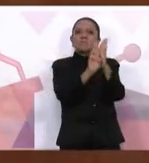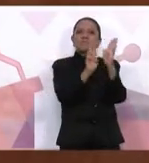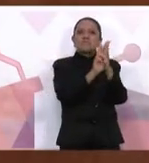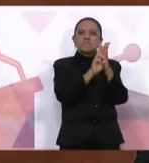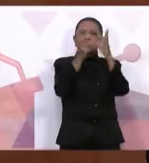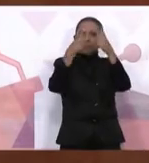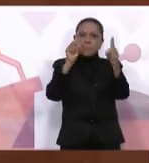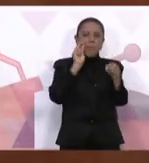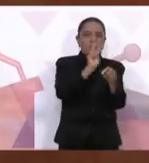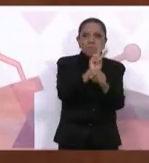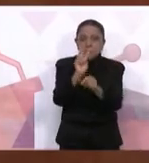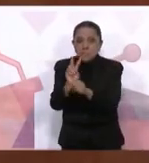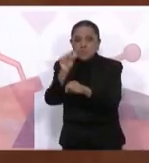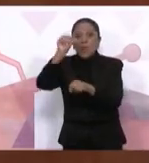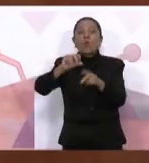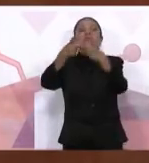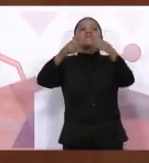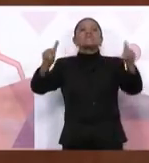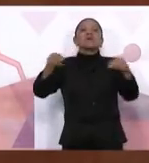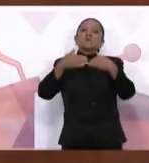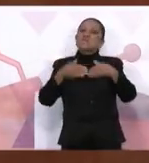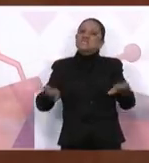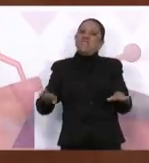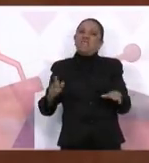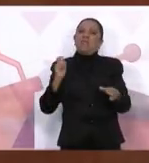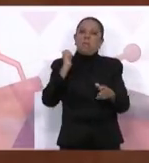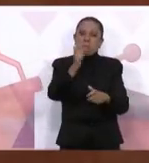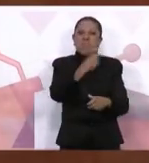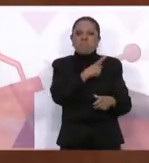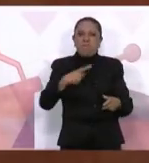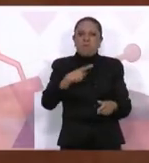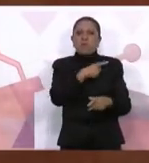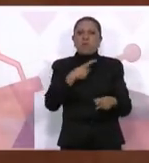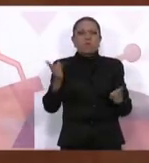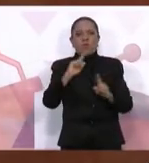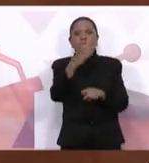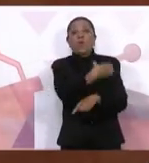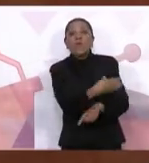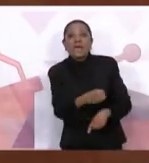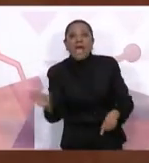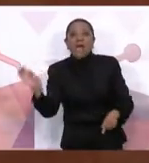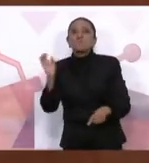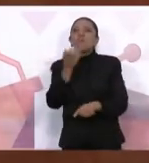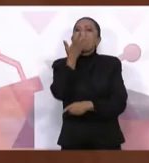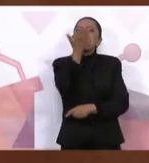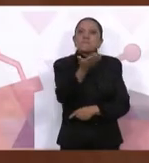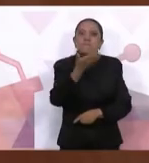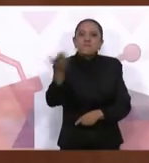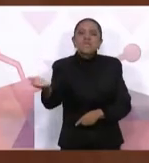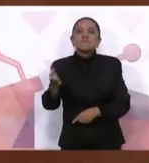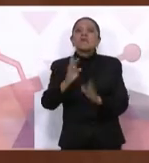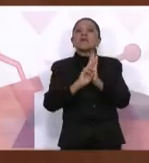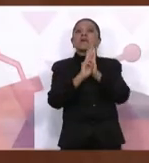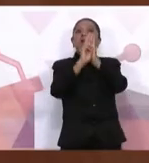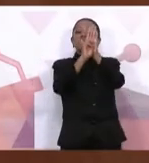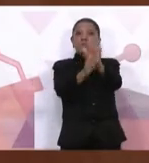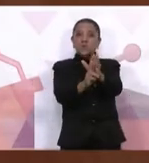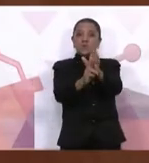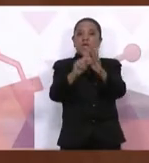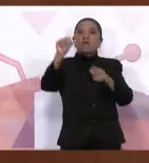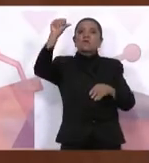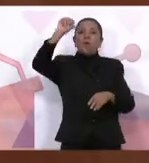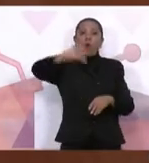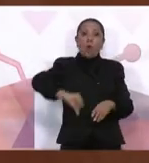deuda hoy el campo clama inversión y resultados hoy vamos a hacer los artesanos piden promoción apoyo para sus